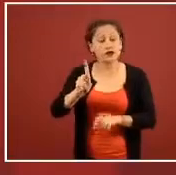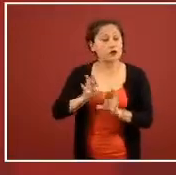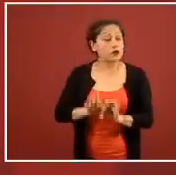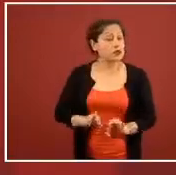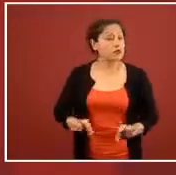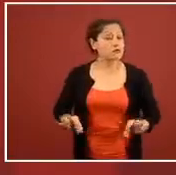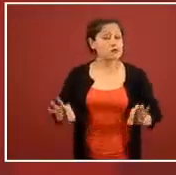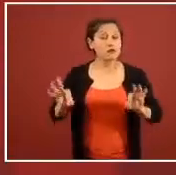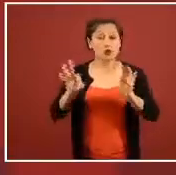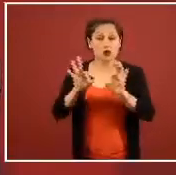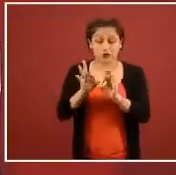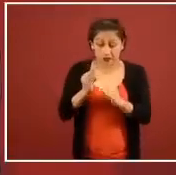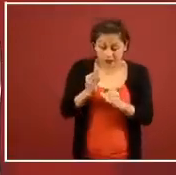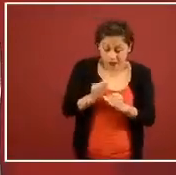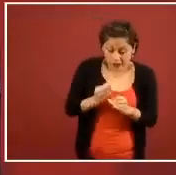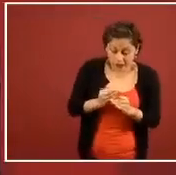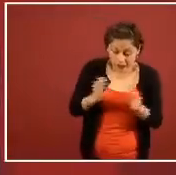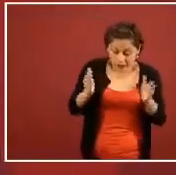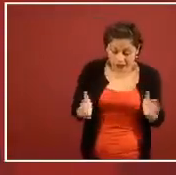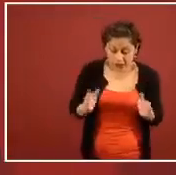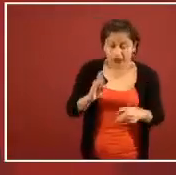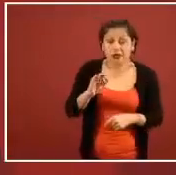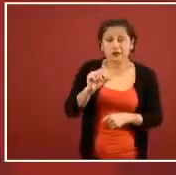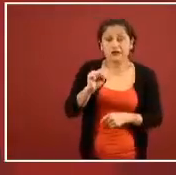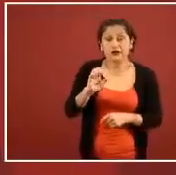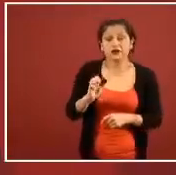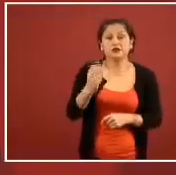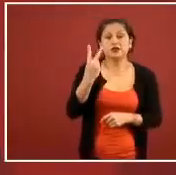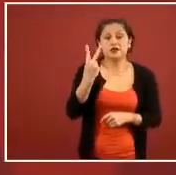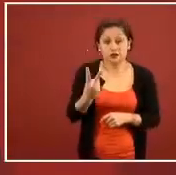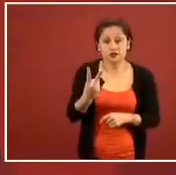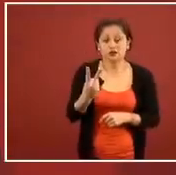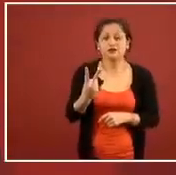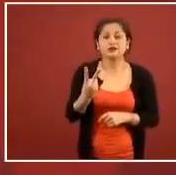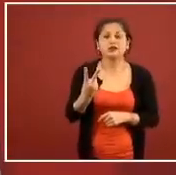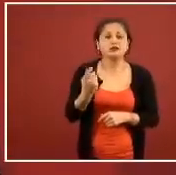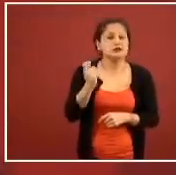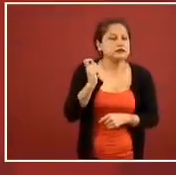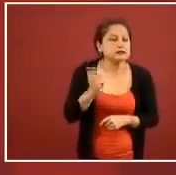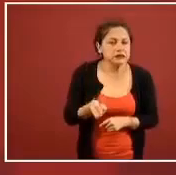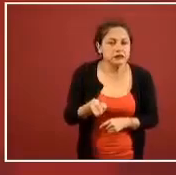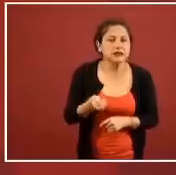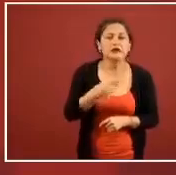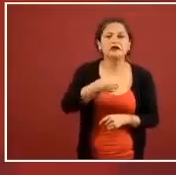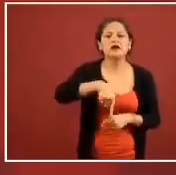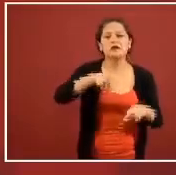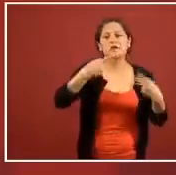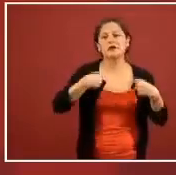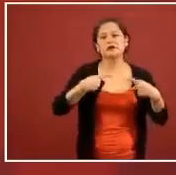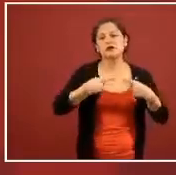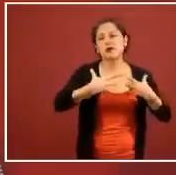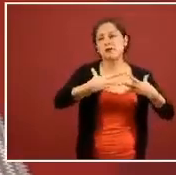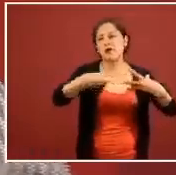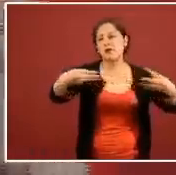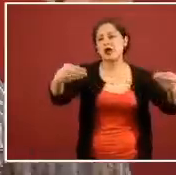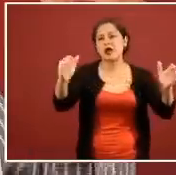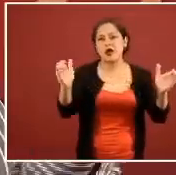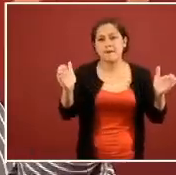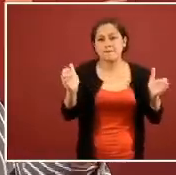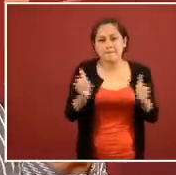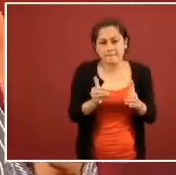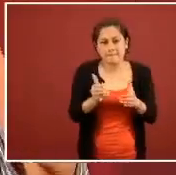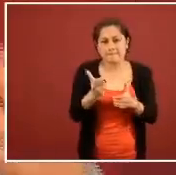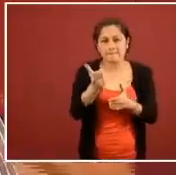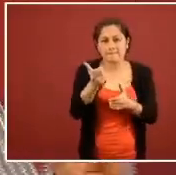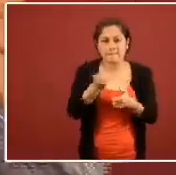la fase 2 es evitar que haya un gran número de contagios. Entonces, reiteramos, no es que cuando venga la